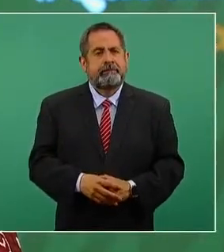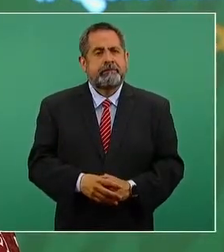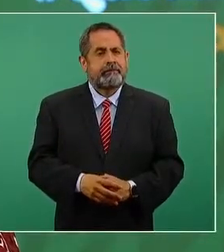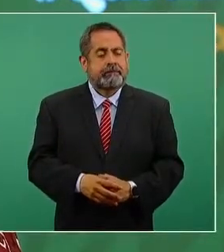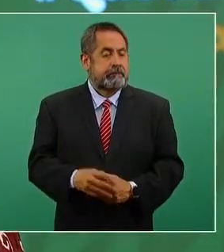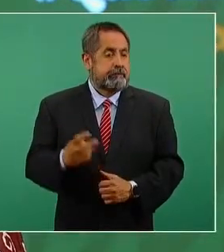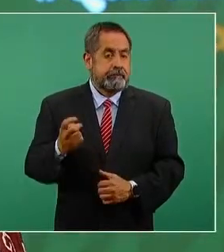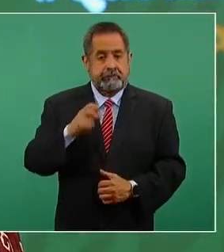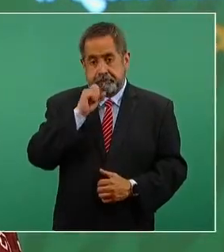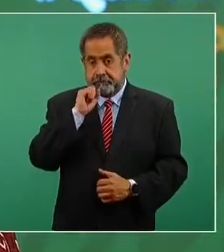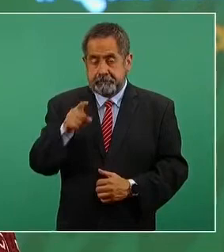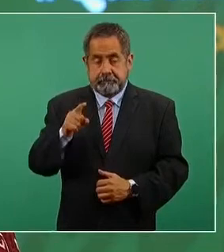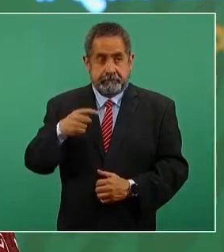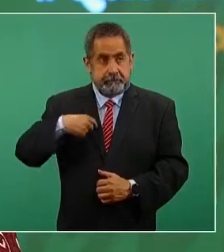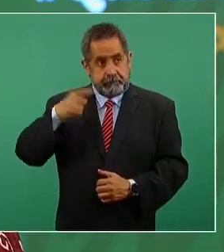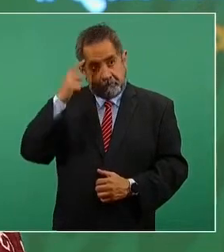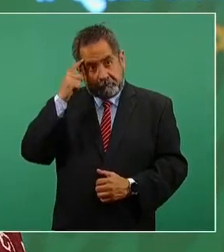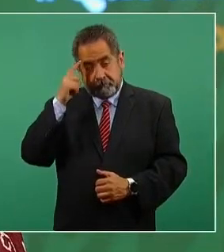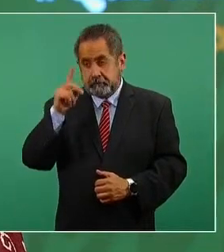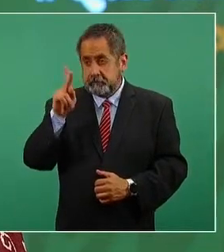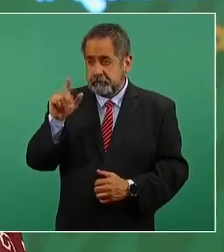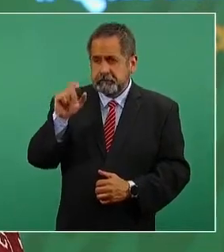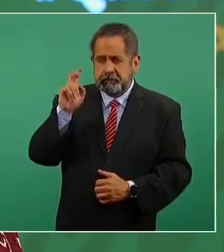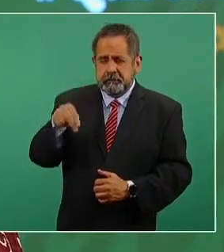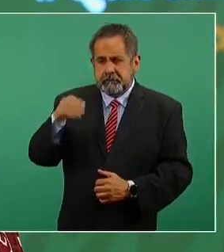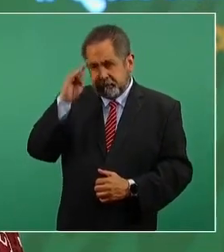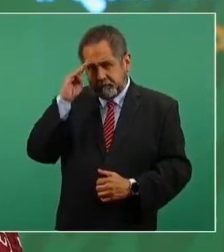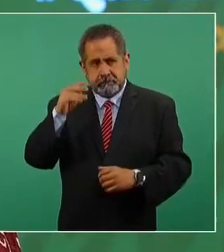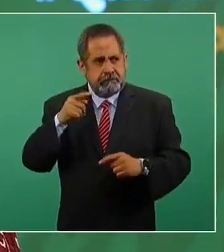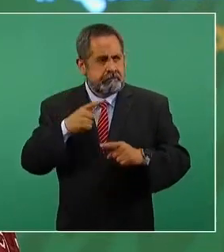investments, así como un plan a implementarse con